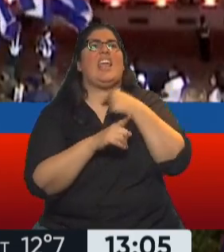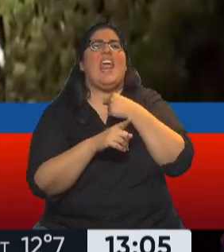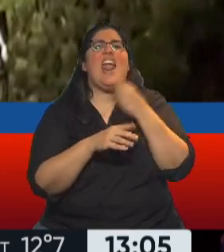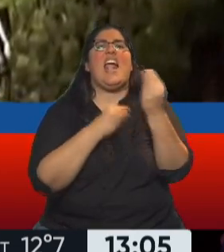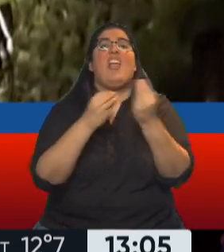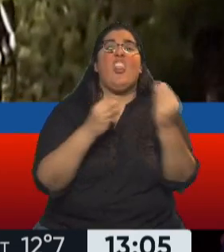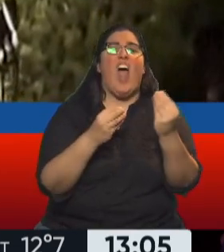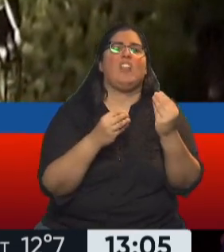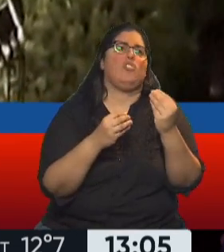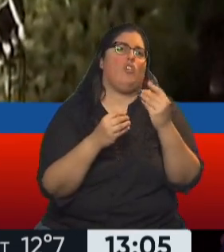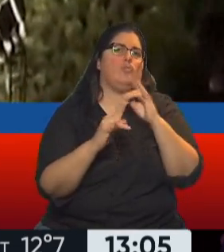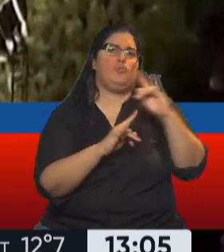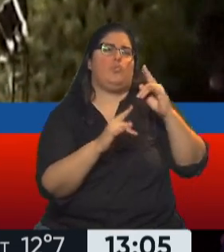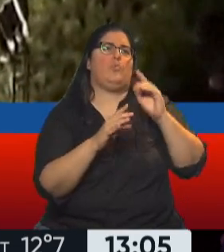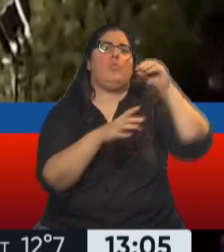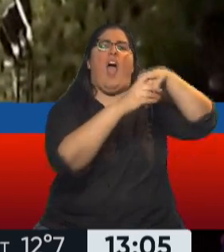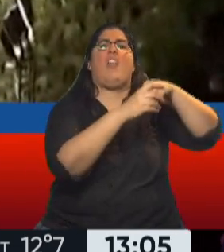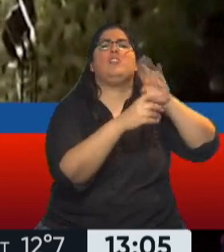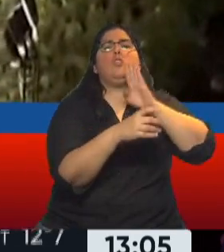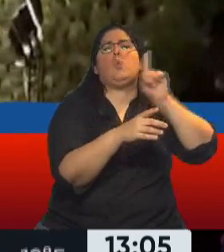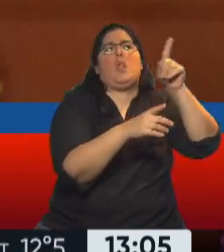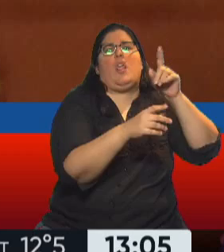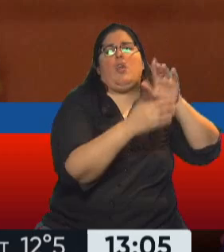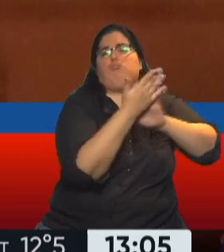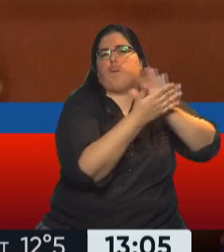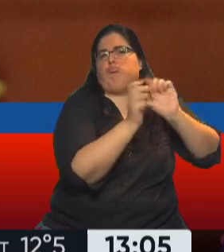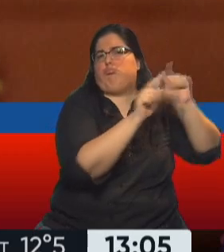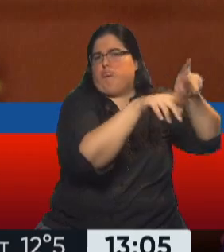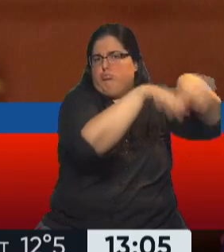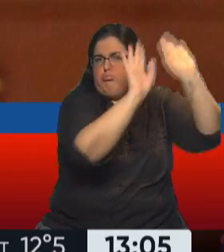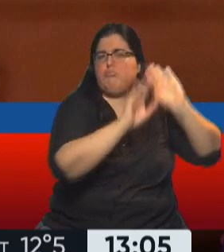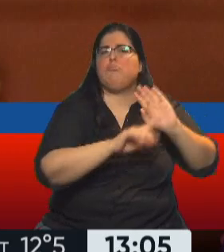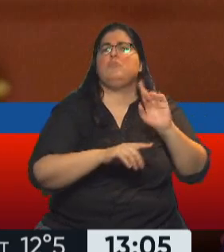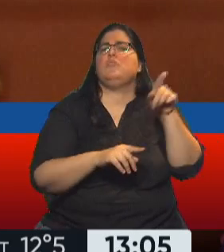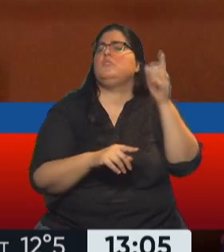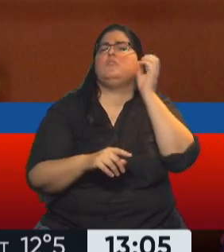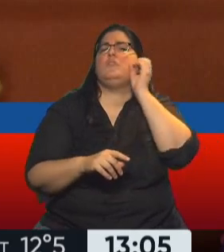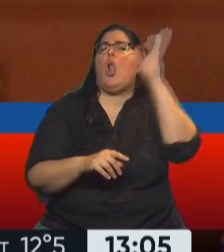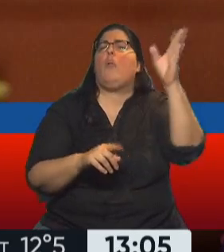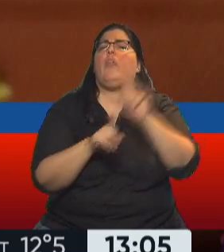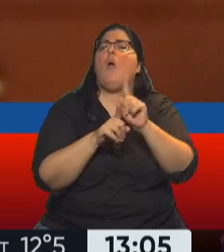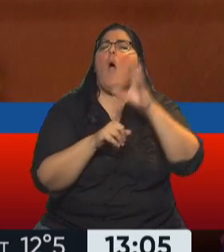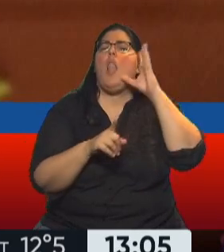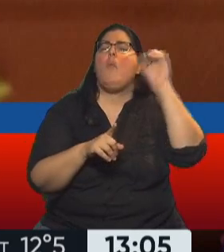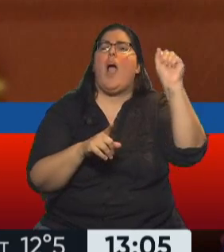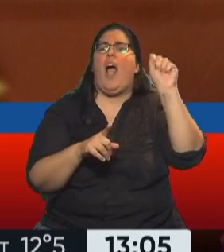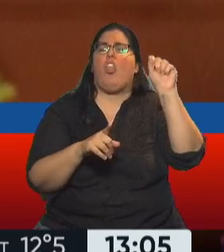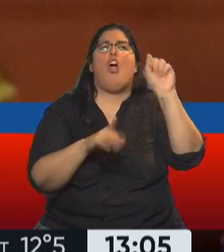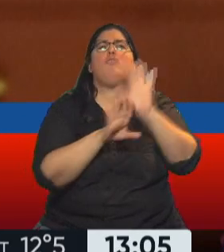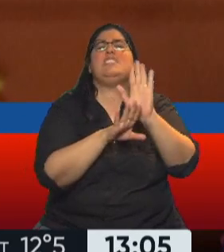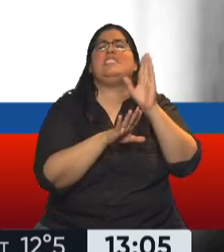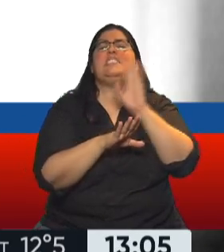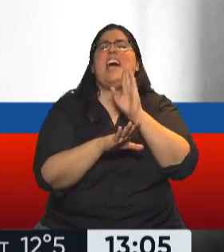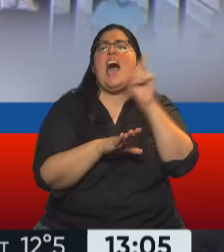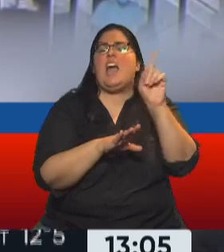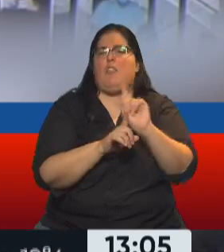vender a los Estados Unidos, candidatos norteamericanos. ¿Sí? Que se olvide el embajador Yankee. Nicaragua